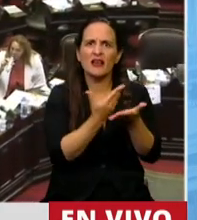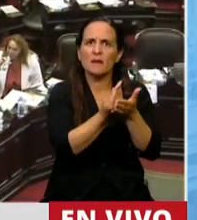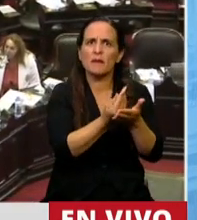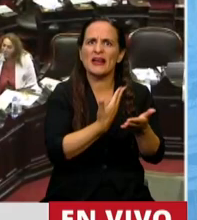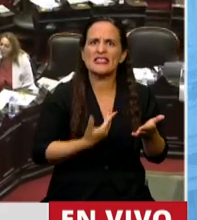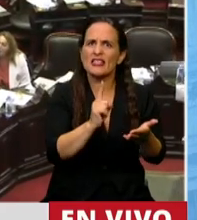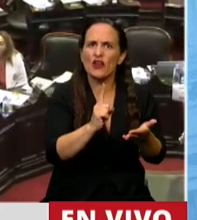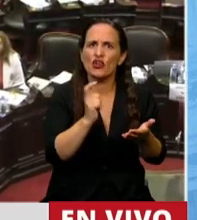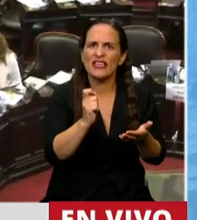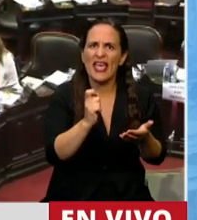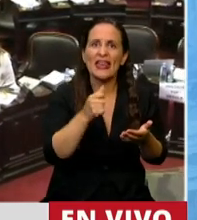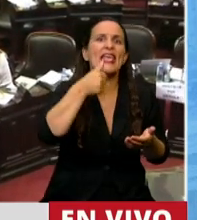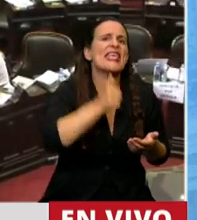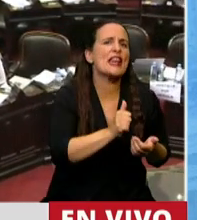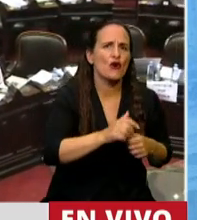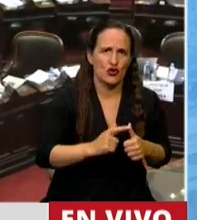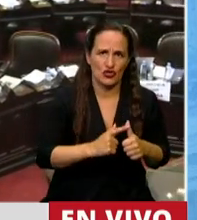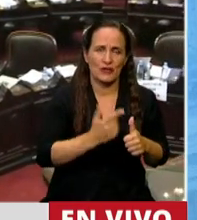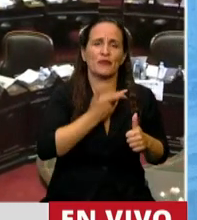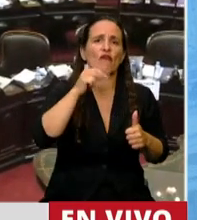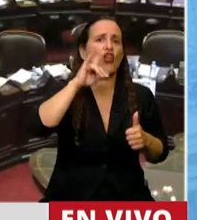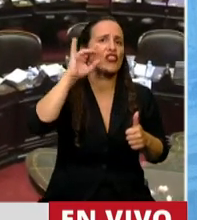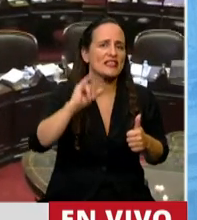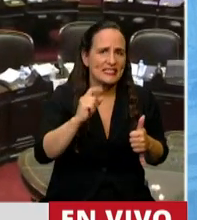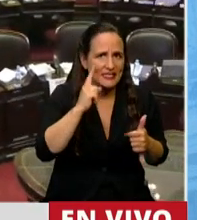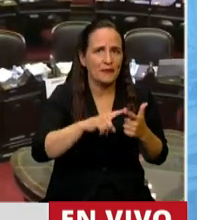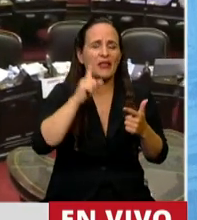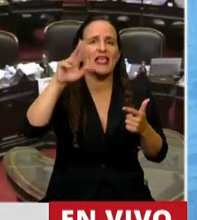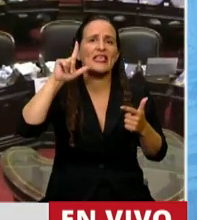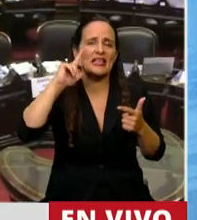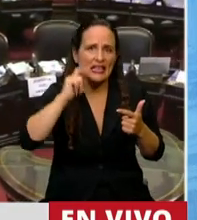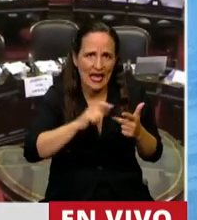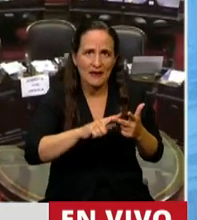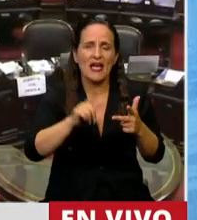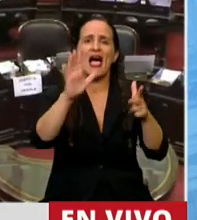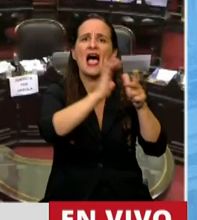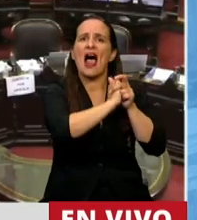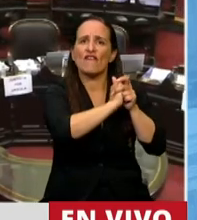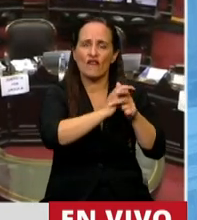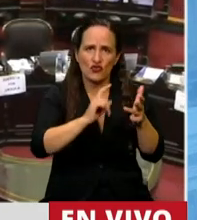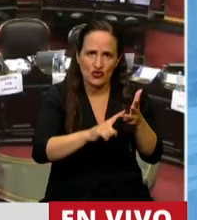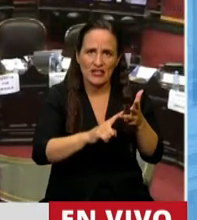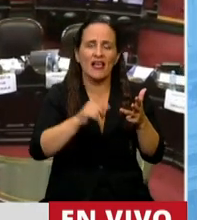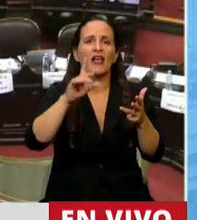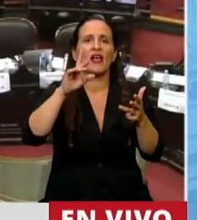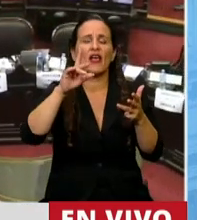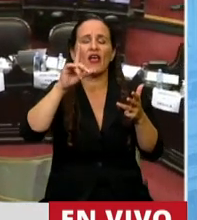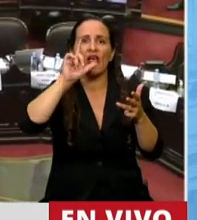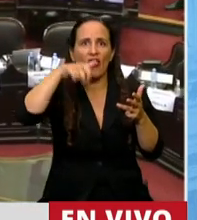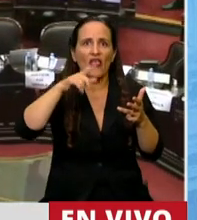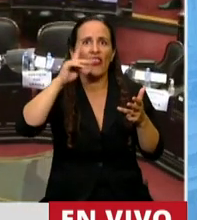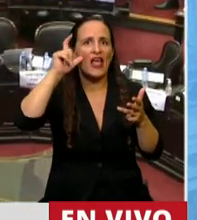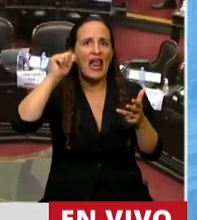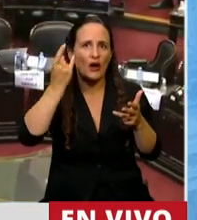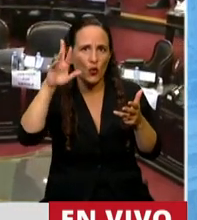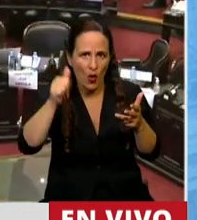preopinante? Irigoyen, Frondizi, Illia, Alfonsín y De la Rúa. Todo de su